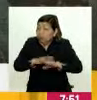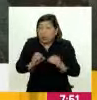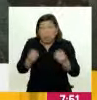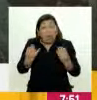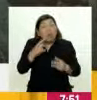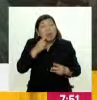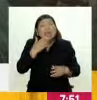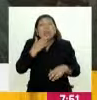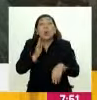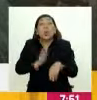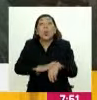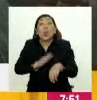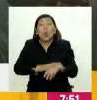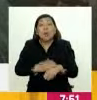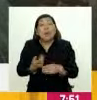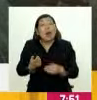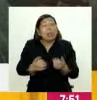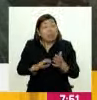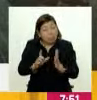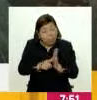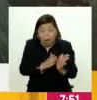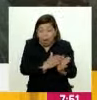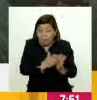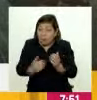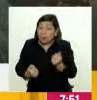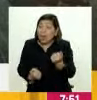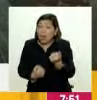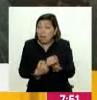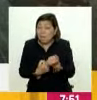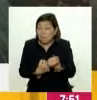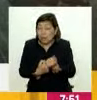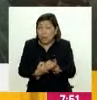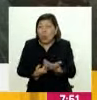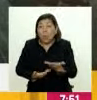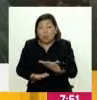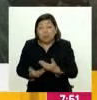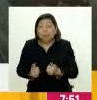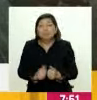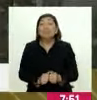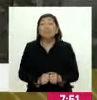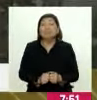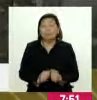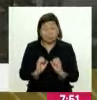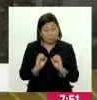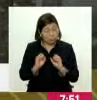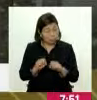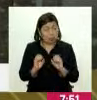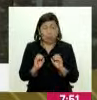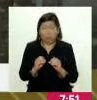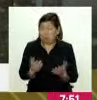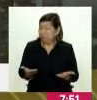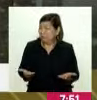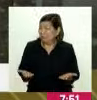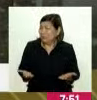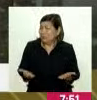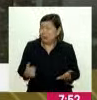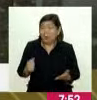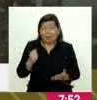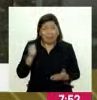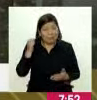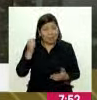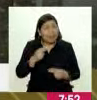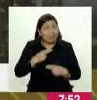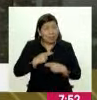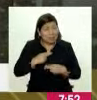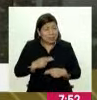este apoyo solidario y lo otro pues correrá por cuerdas separadas. Ministro. Claro, y se tiene que dar, porque definitivamente un Estado de Derecho, y en eso también hay